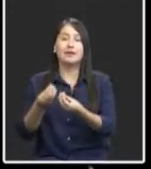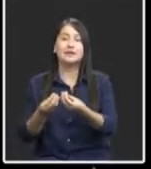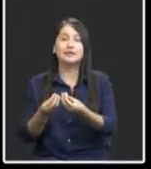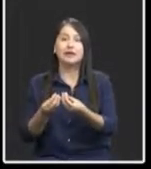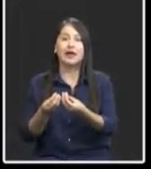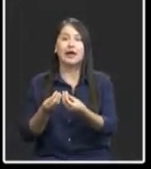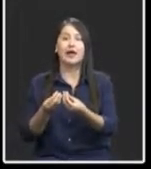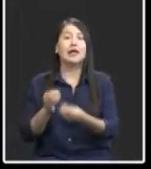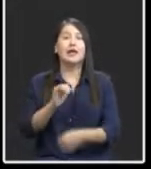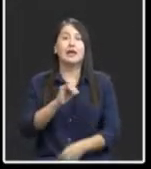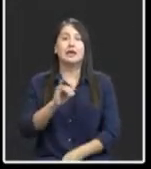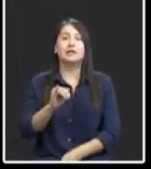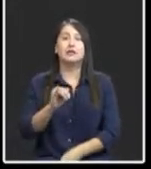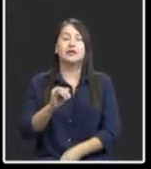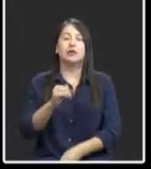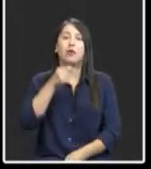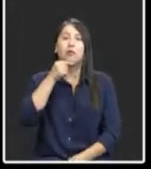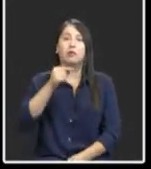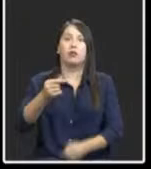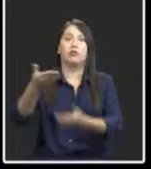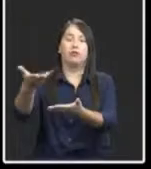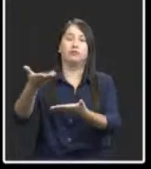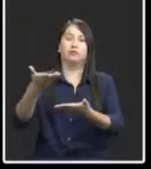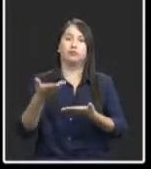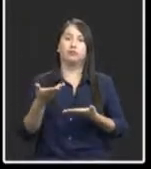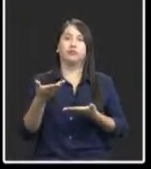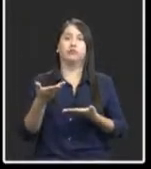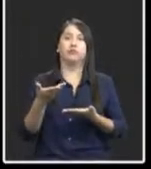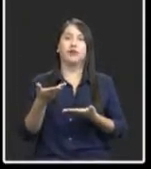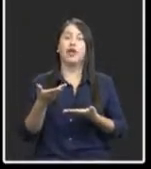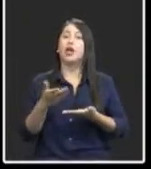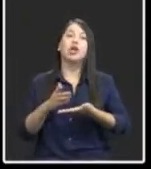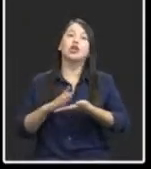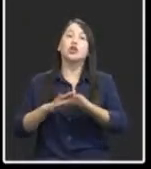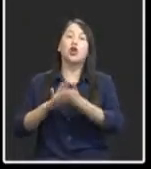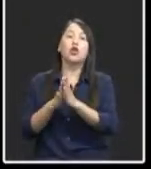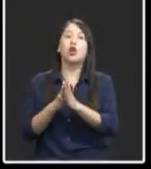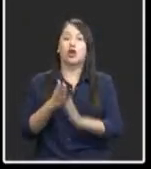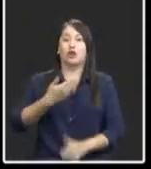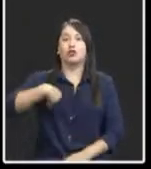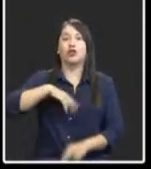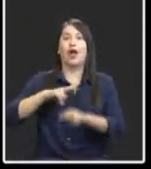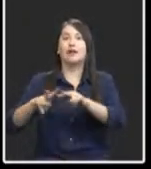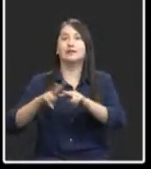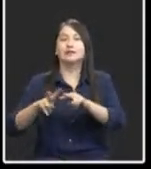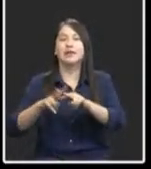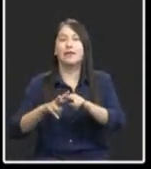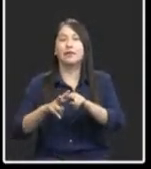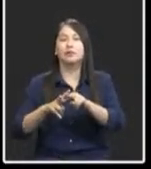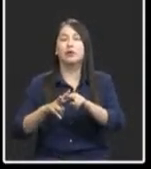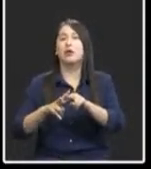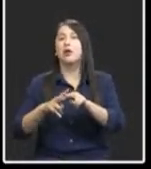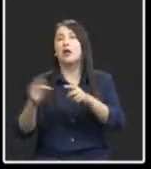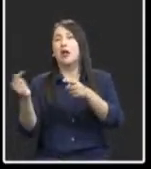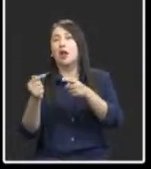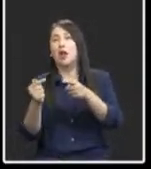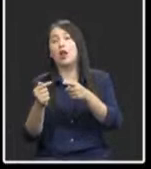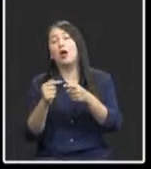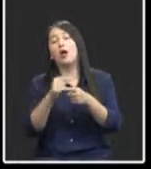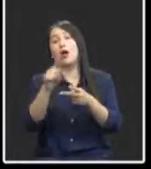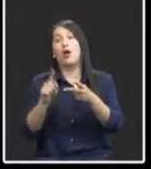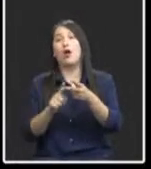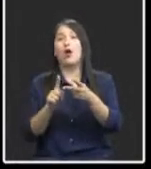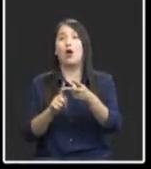que se nos viene encima, que va a ocurrir independientemente de lo que hacemos nosotros, mientras que las opciones son lo que podemos